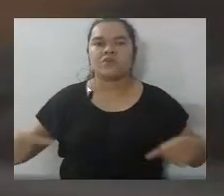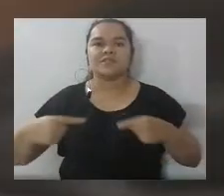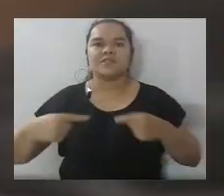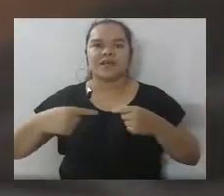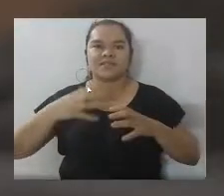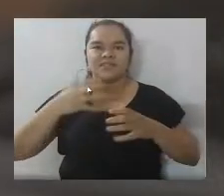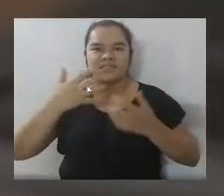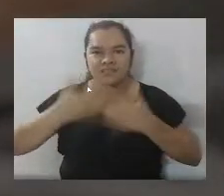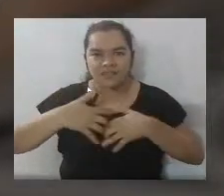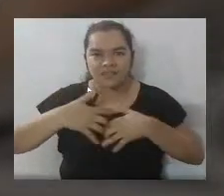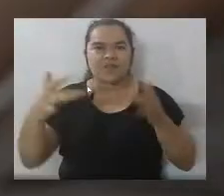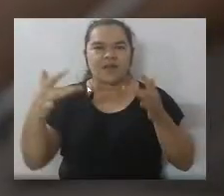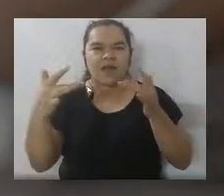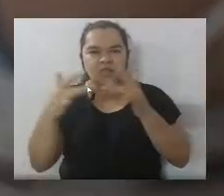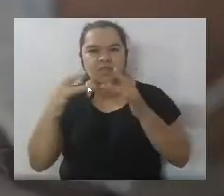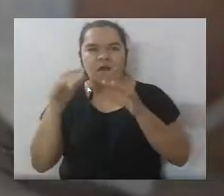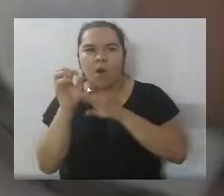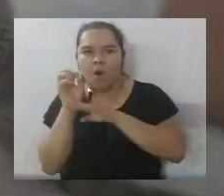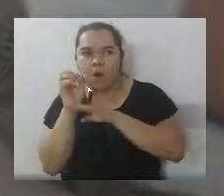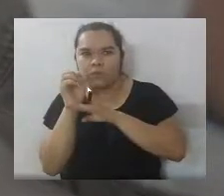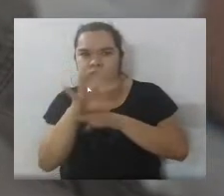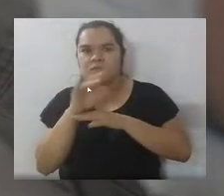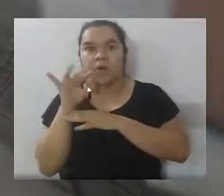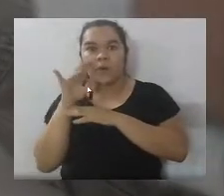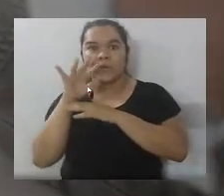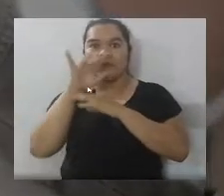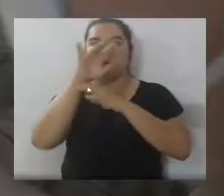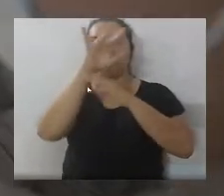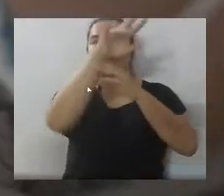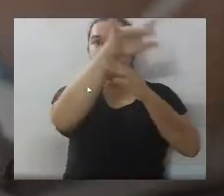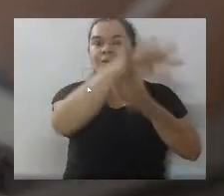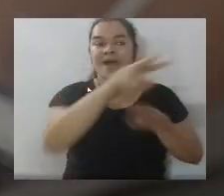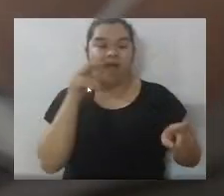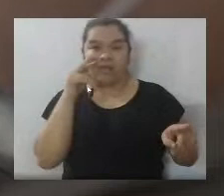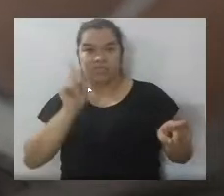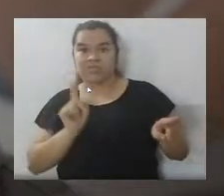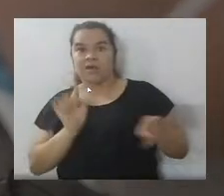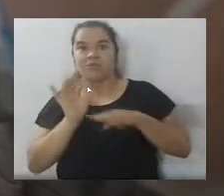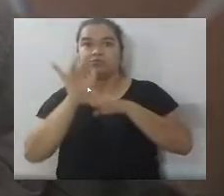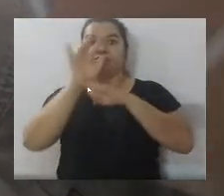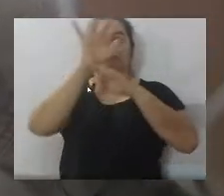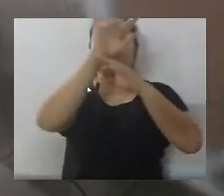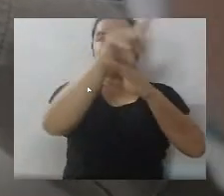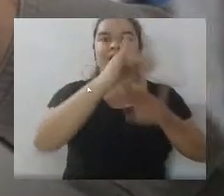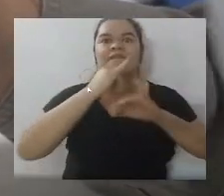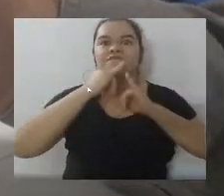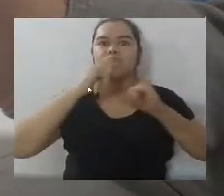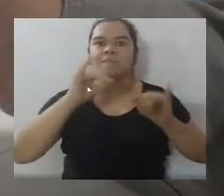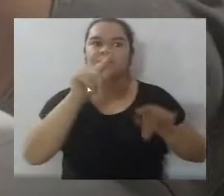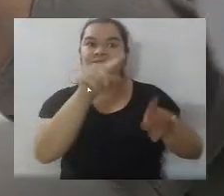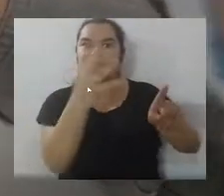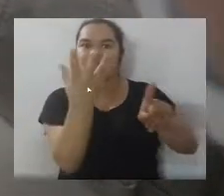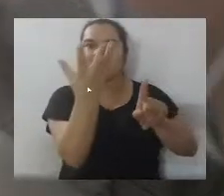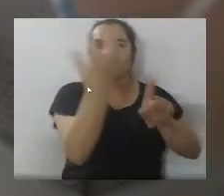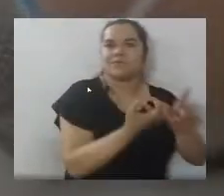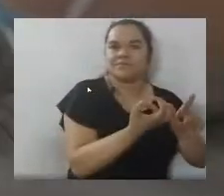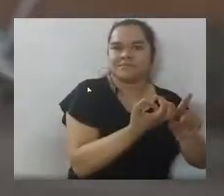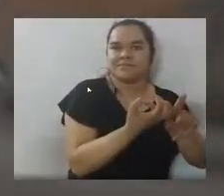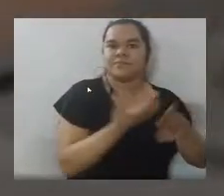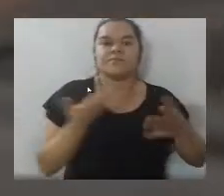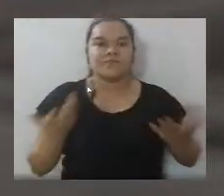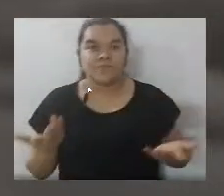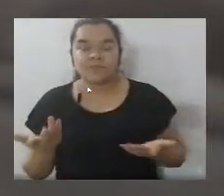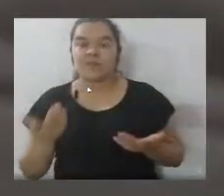decir, todo eso que ustedes están viendo desde el punto de vista tecnológico y lo están viviendo, pueden llegar a ser